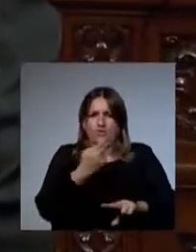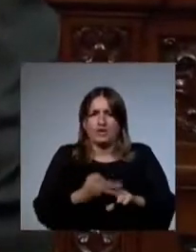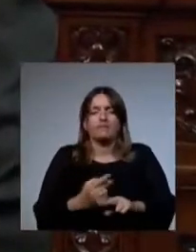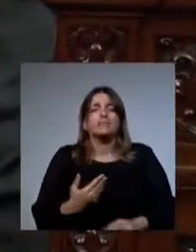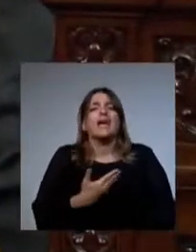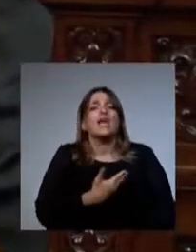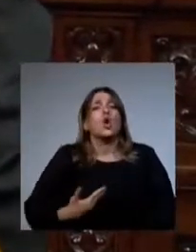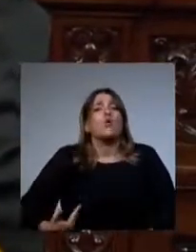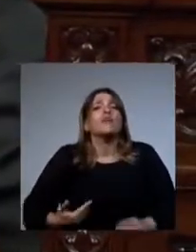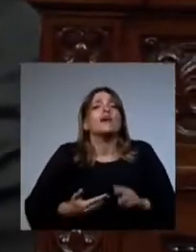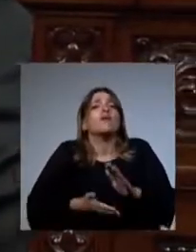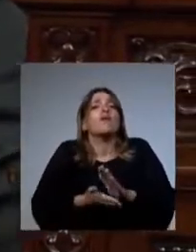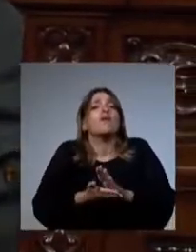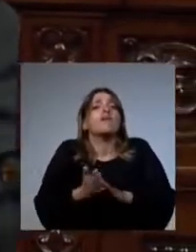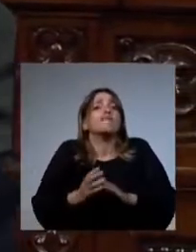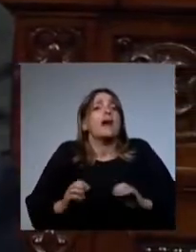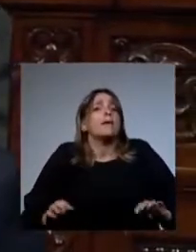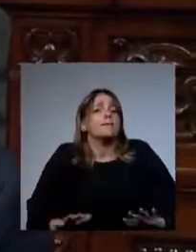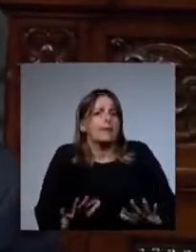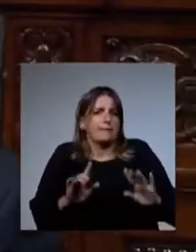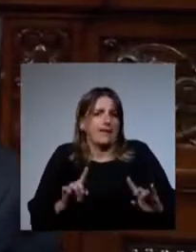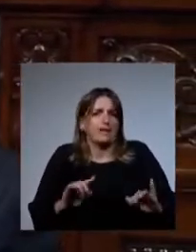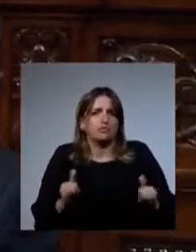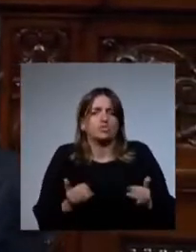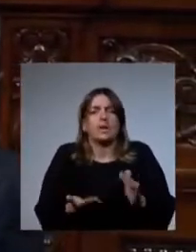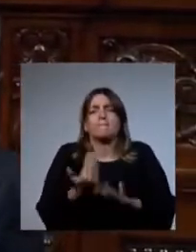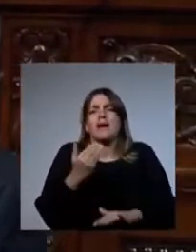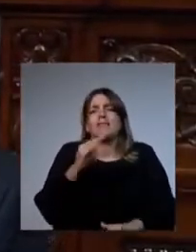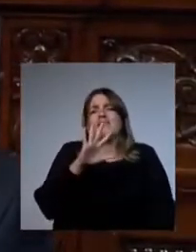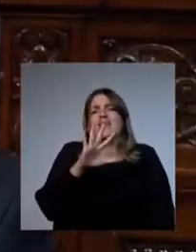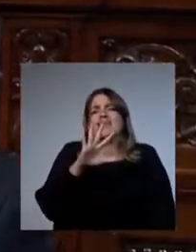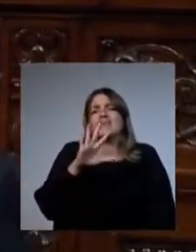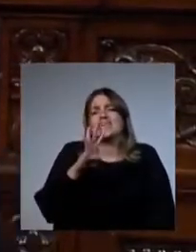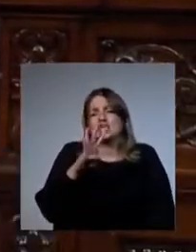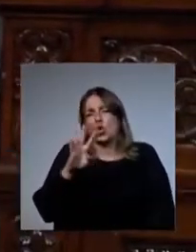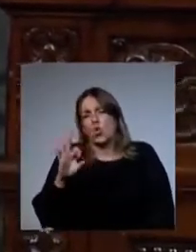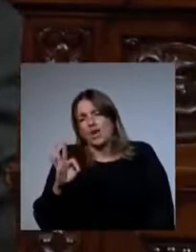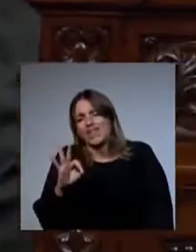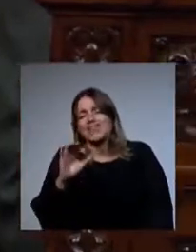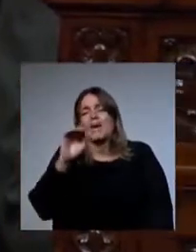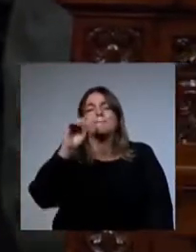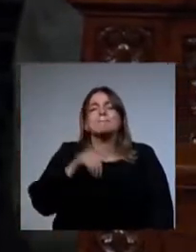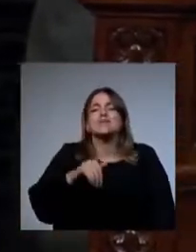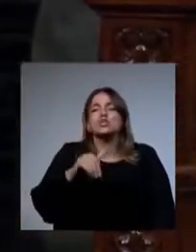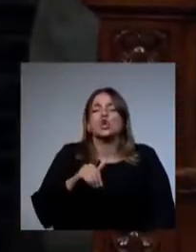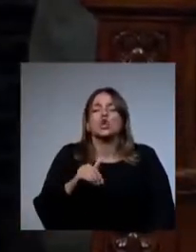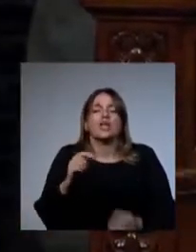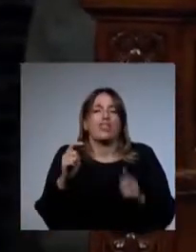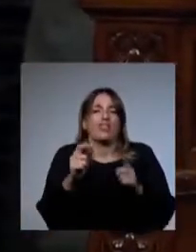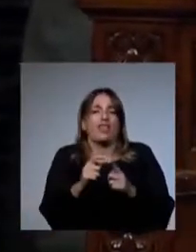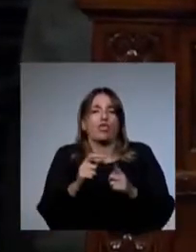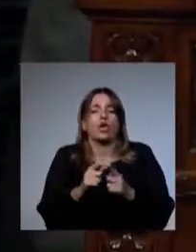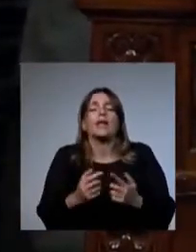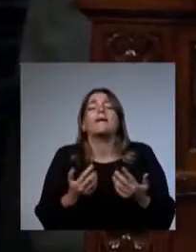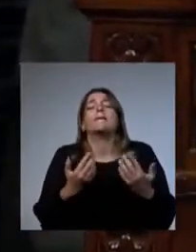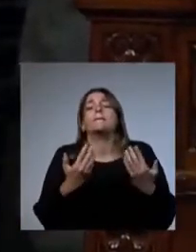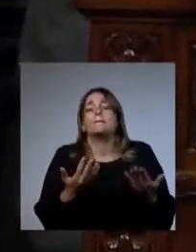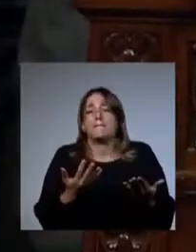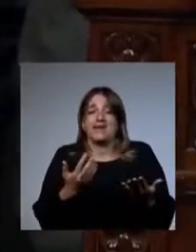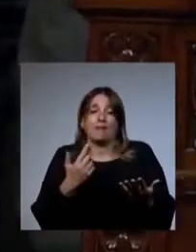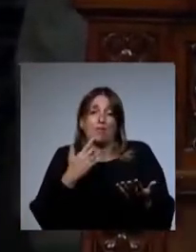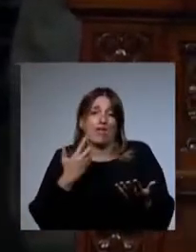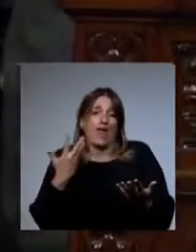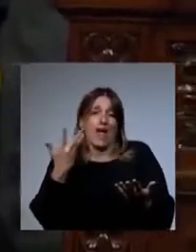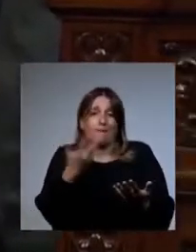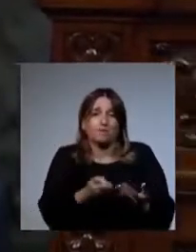gobierno se prepara a destinar más de 540 millones de dólares para mitigar los efectos